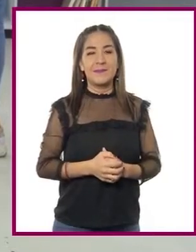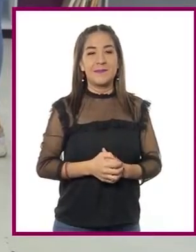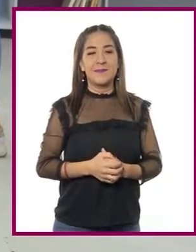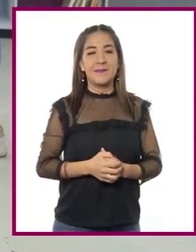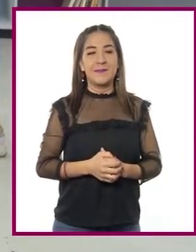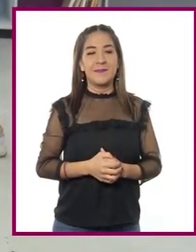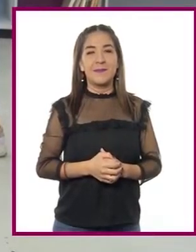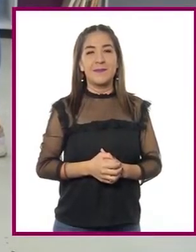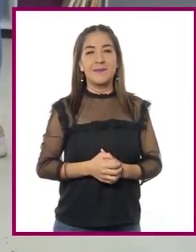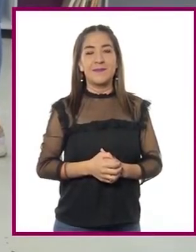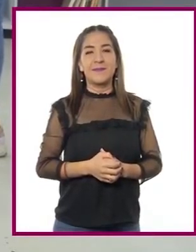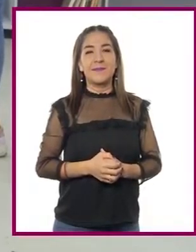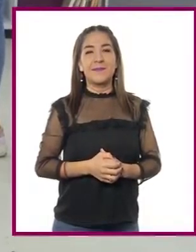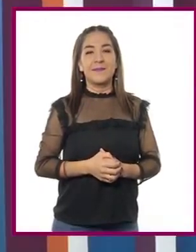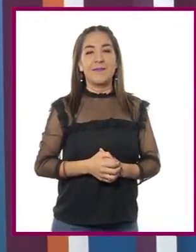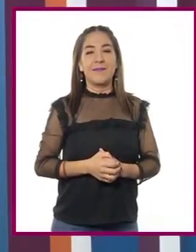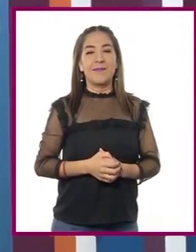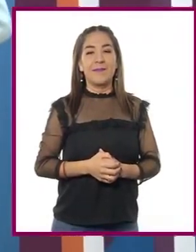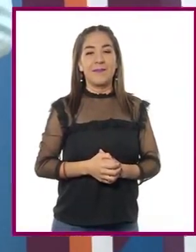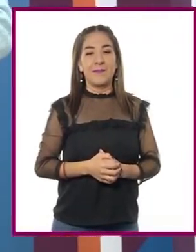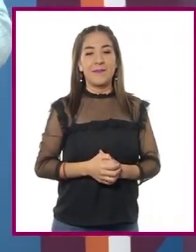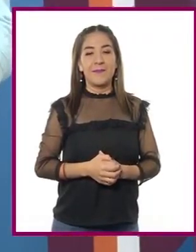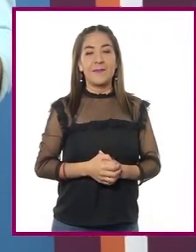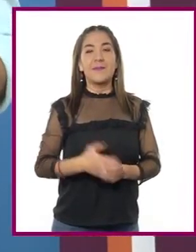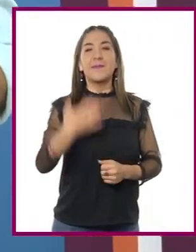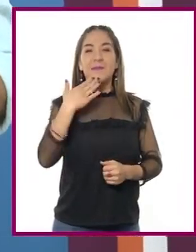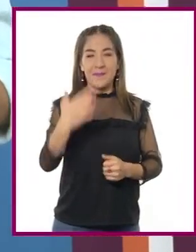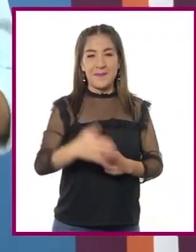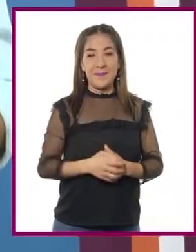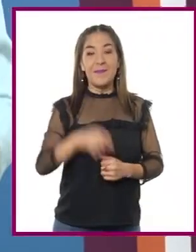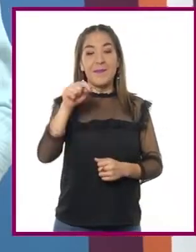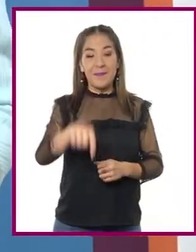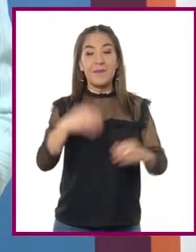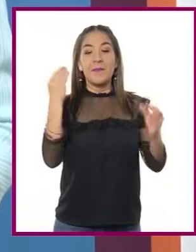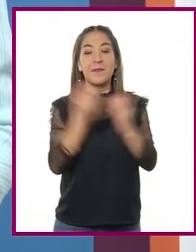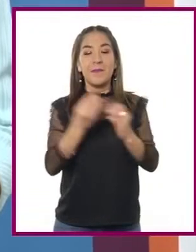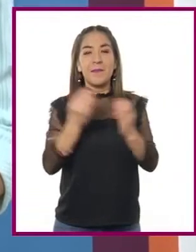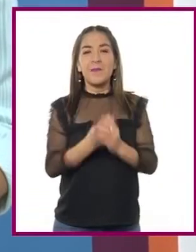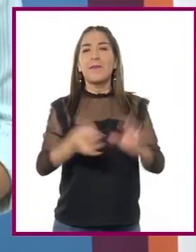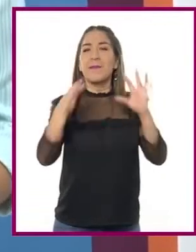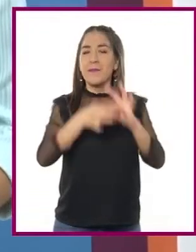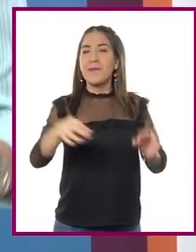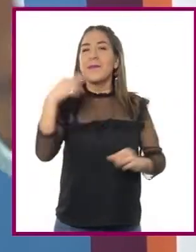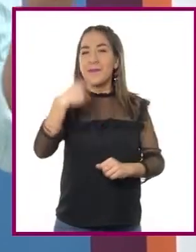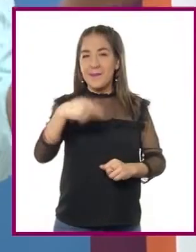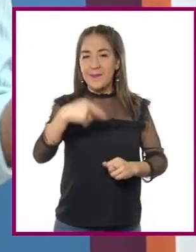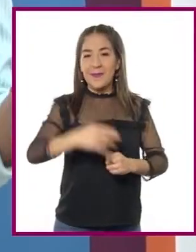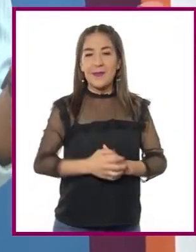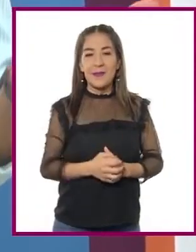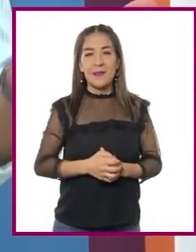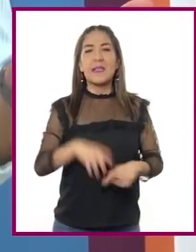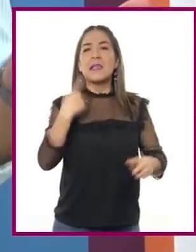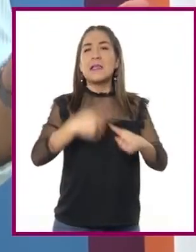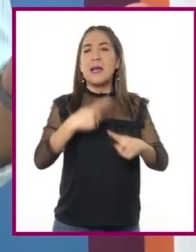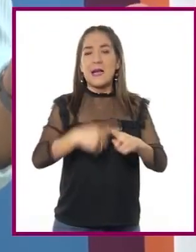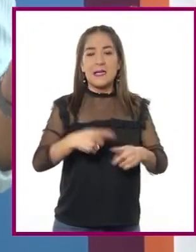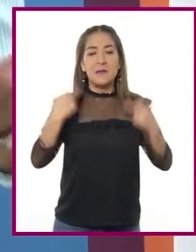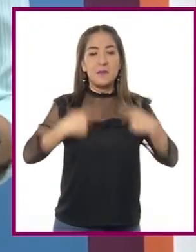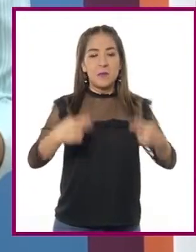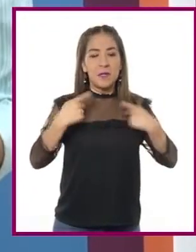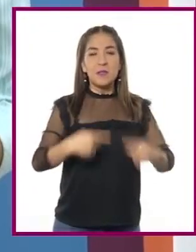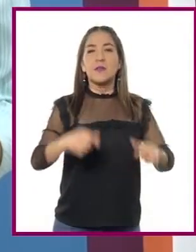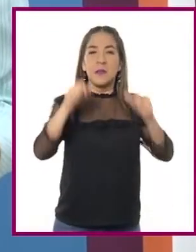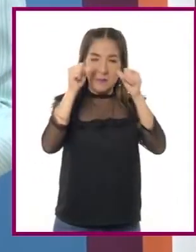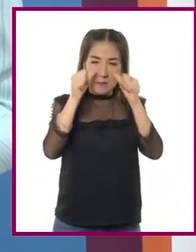Cultura, UNESCO. Bien, la sesión que compartiremos se llama ¿Quiénes son los servidores